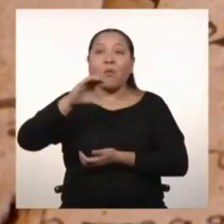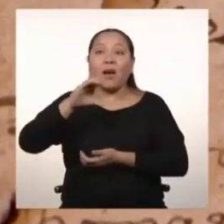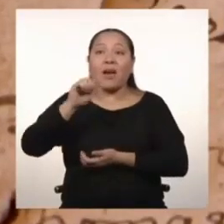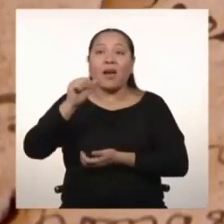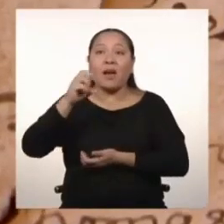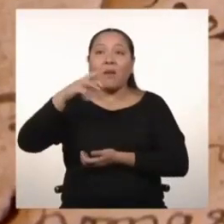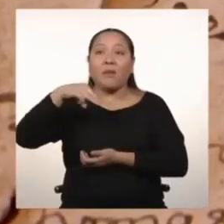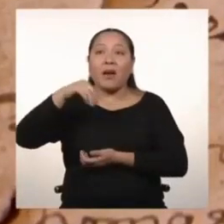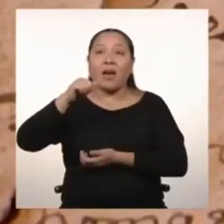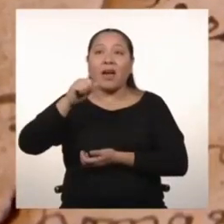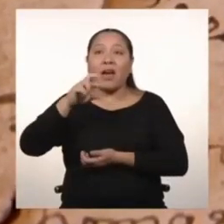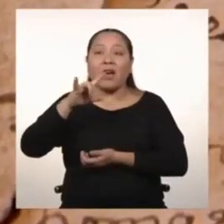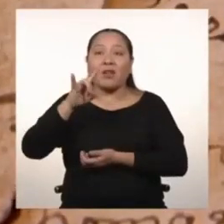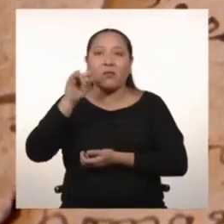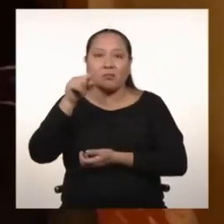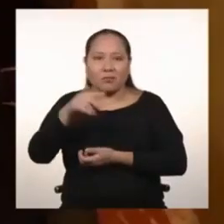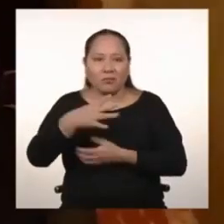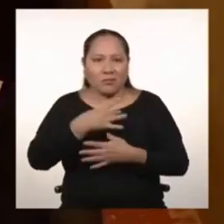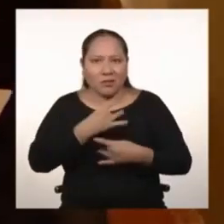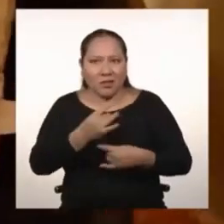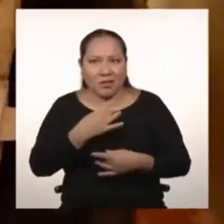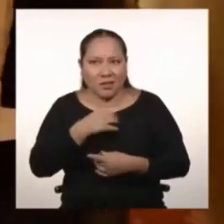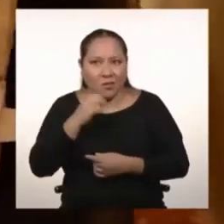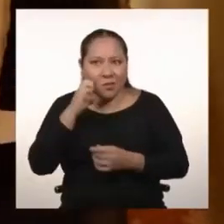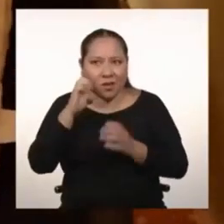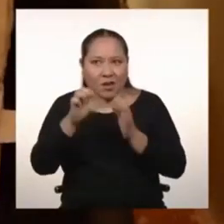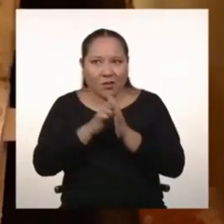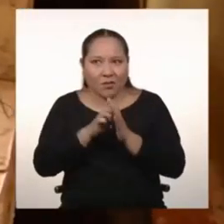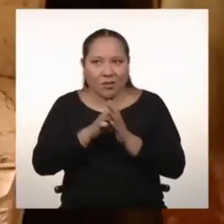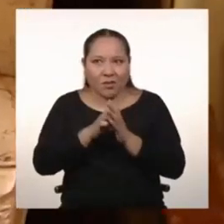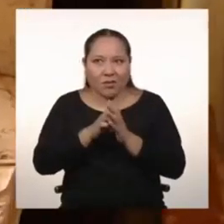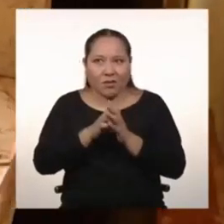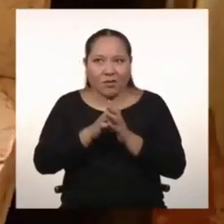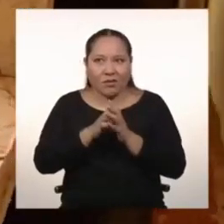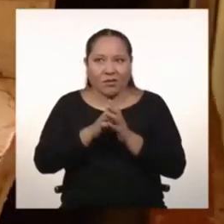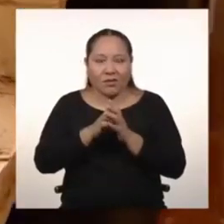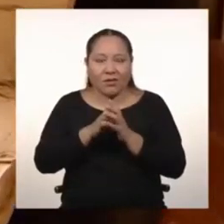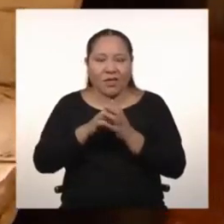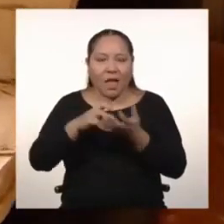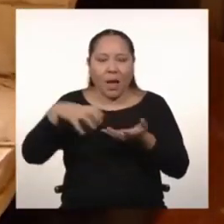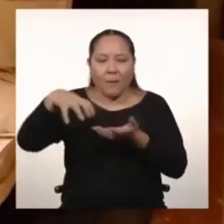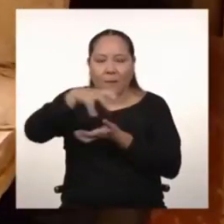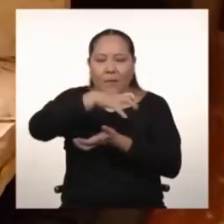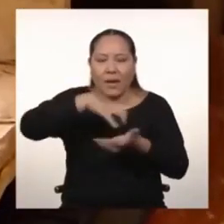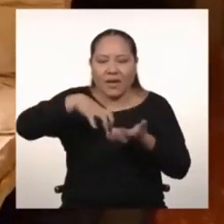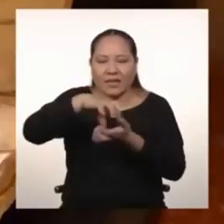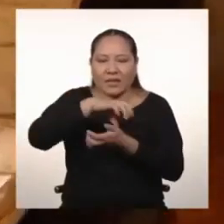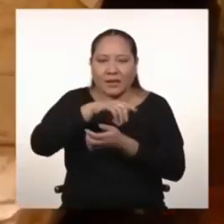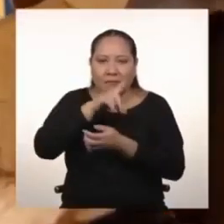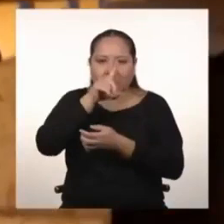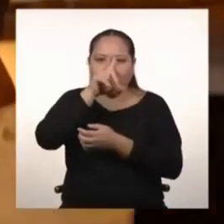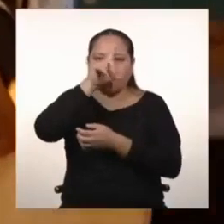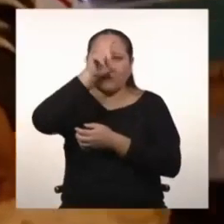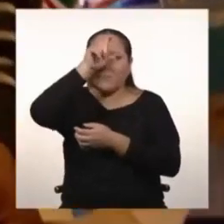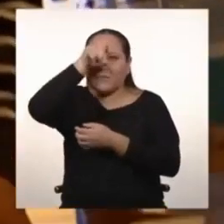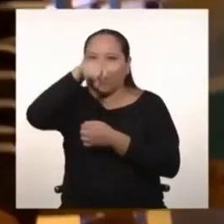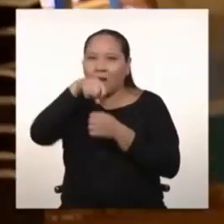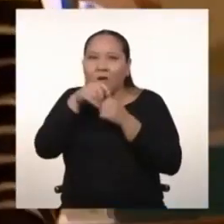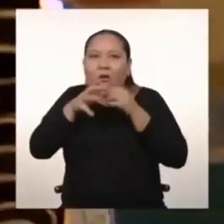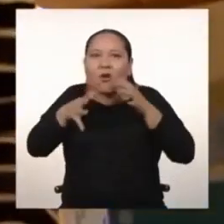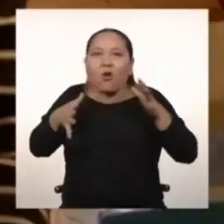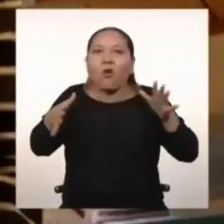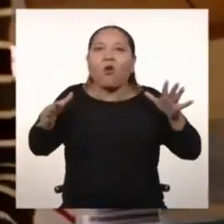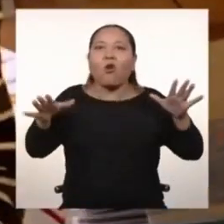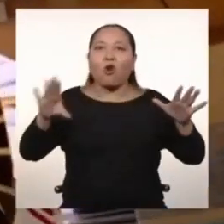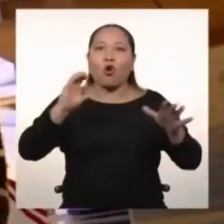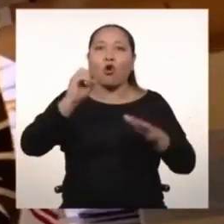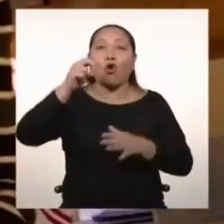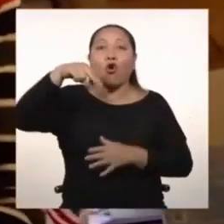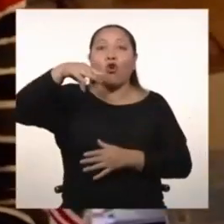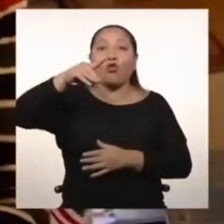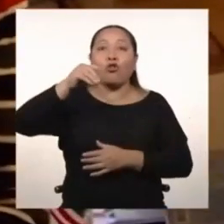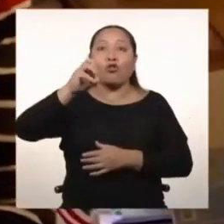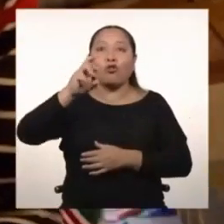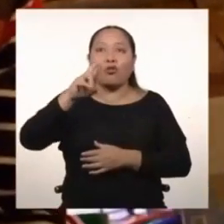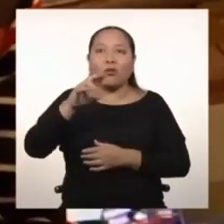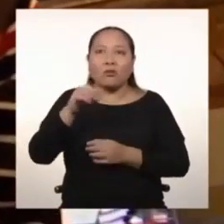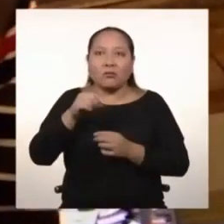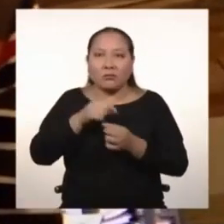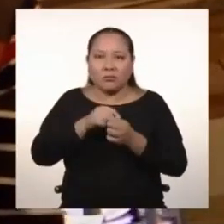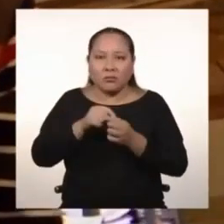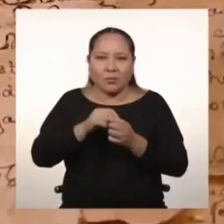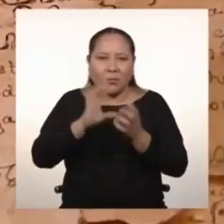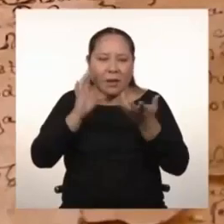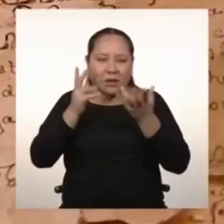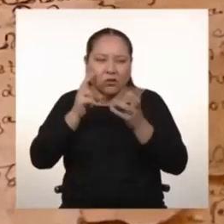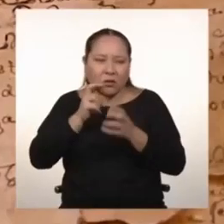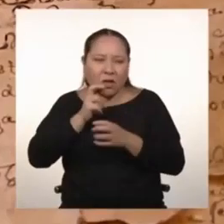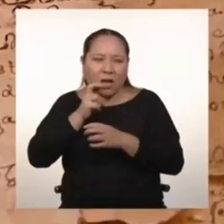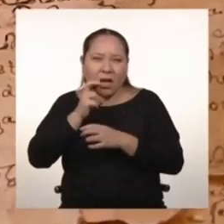es interesante porque, por ejemplo, es una mezcla entre un cóndor, exacto, ¿no? Entendemos cóndor, canqui, y hasta una